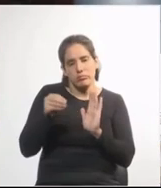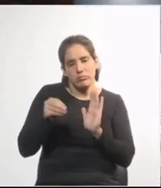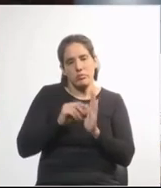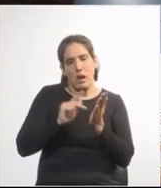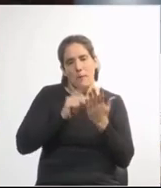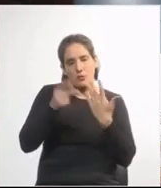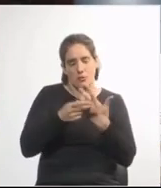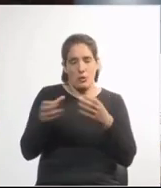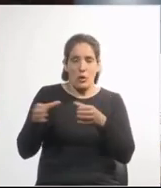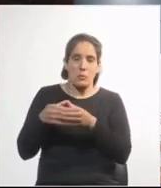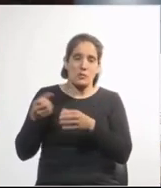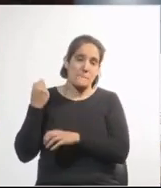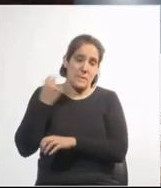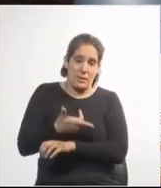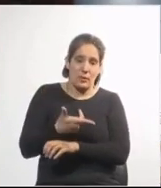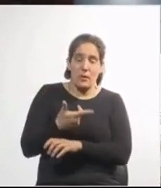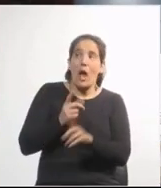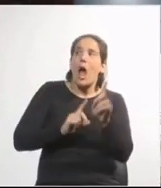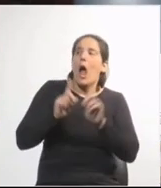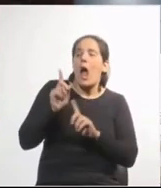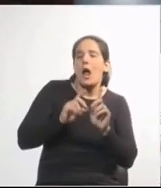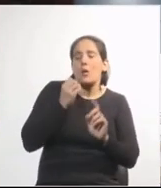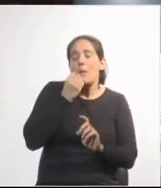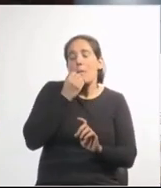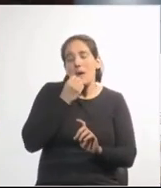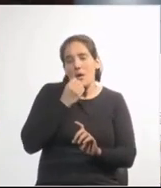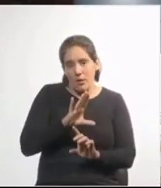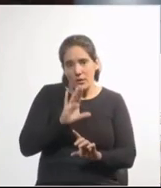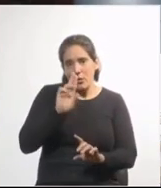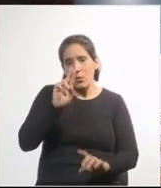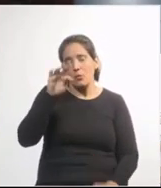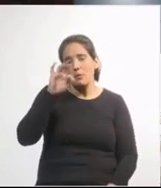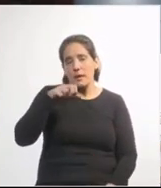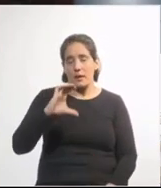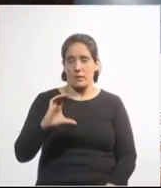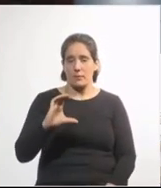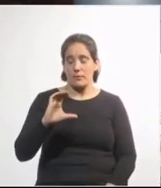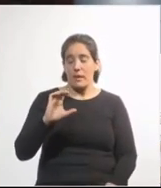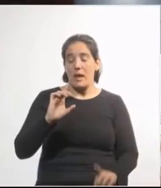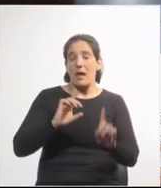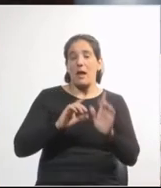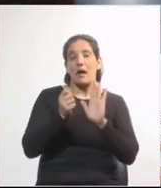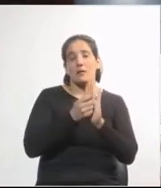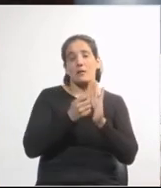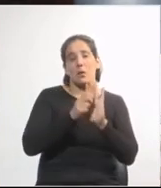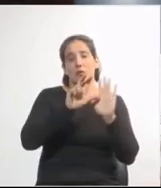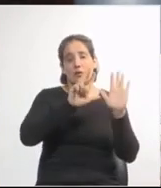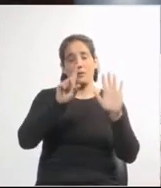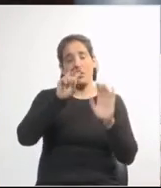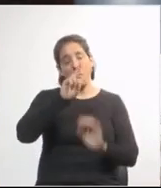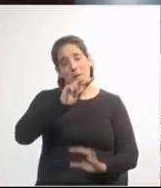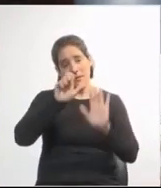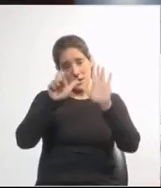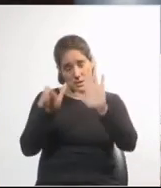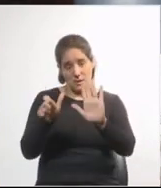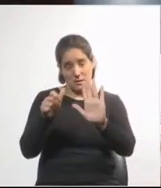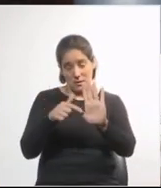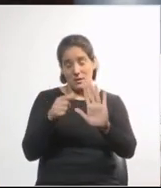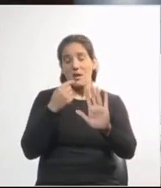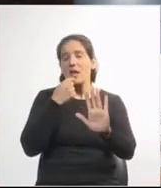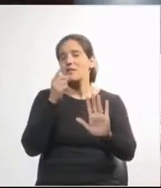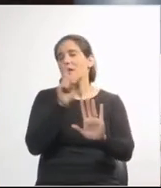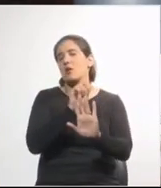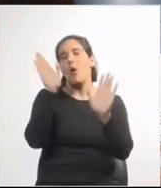comisión. Varias mejoras a las normas sobre la JUTEP, el artículo 326 que establece que no